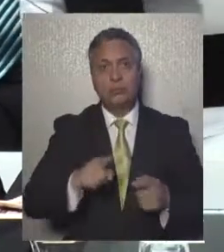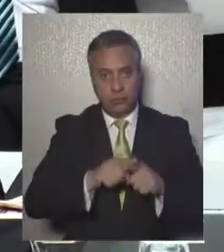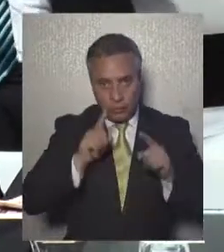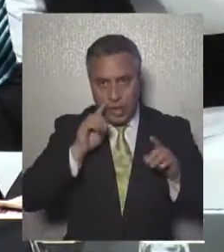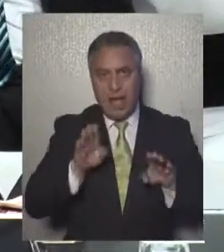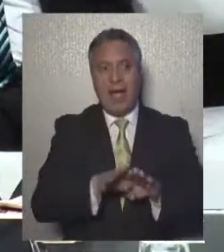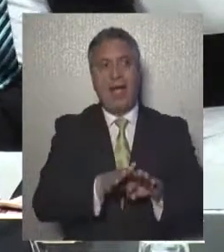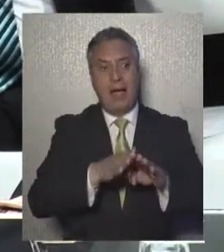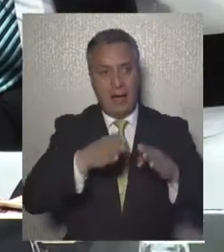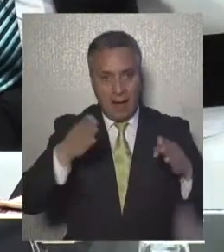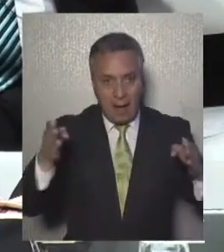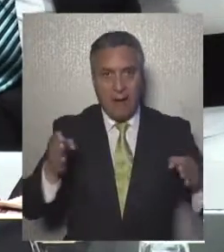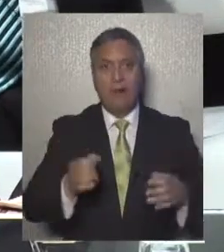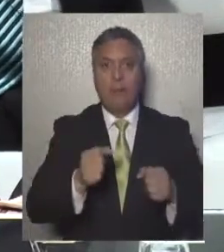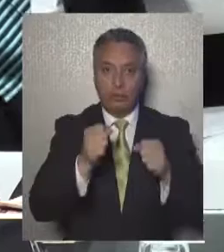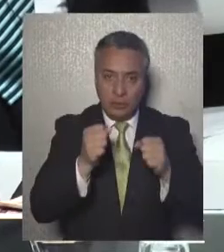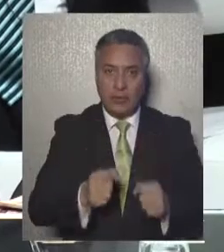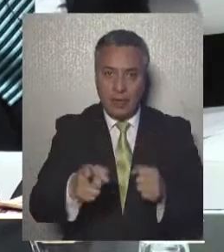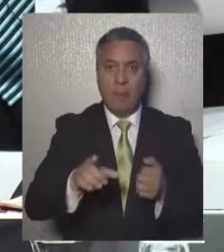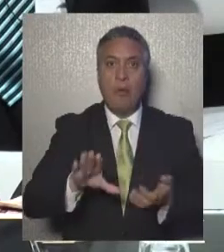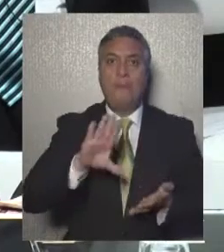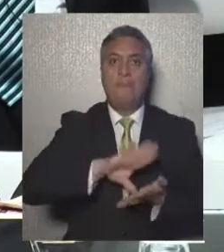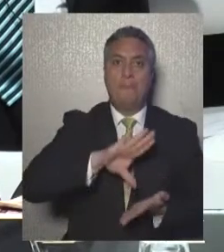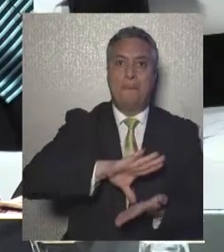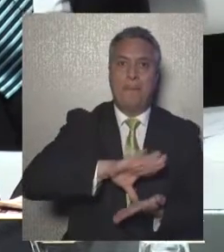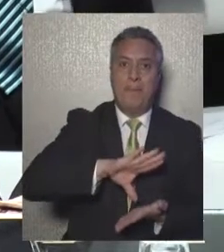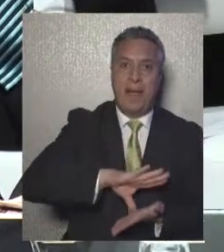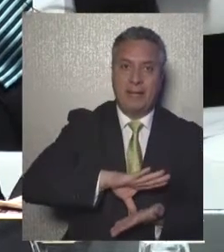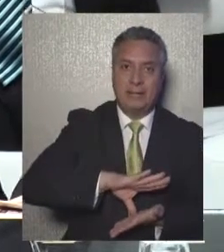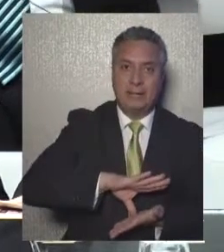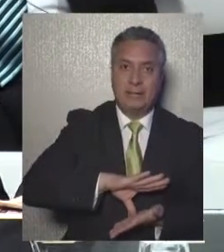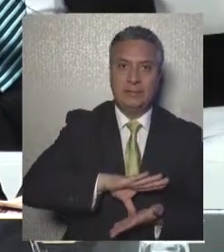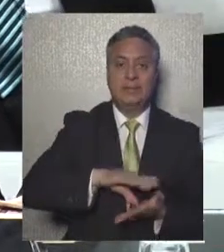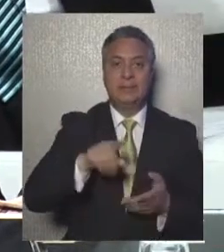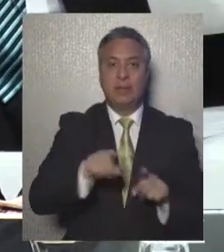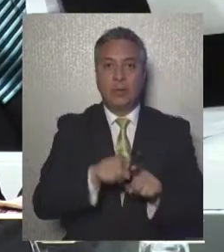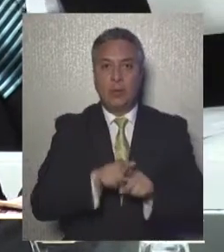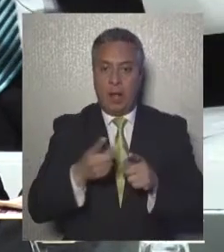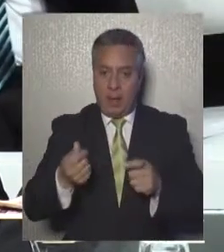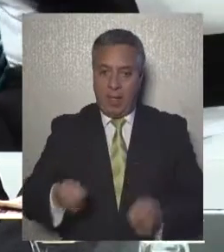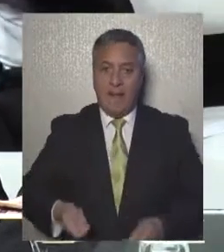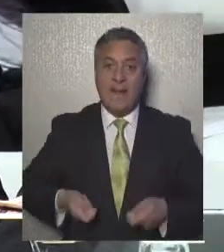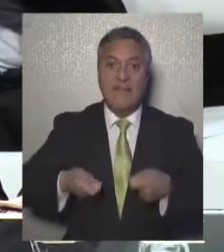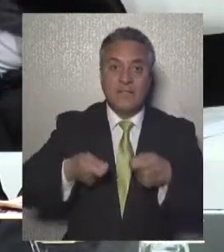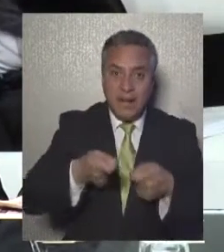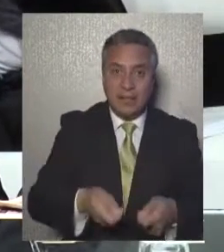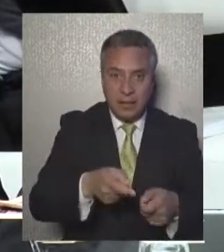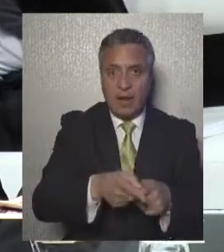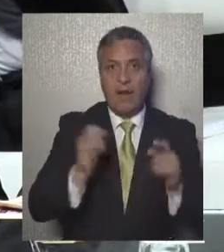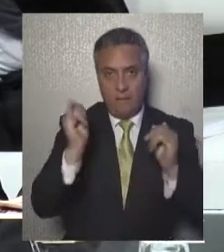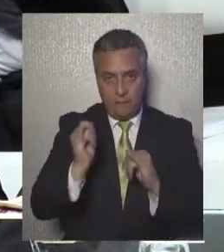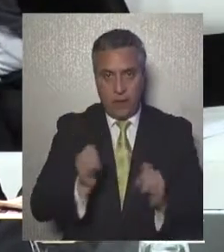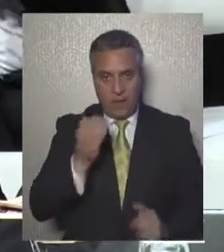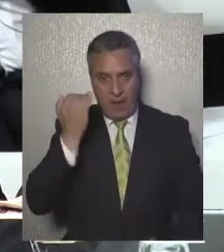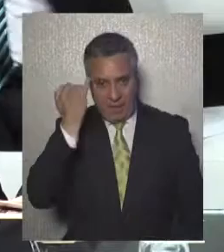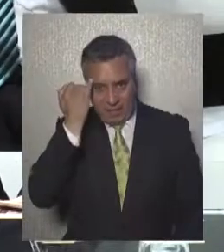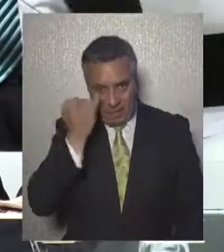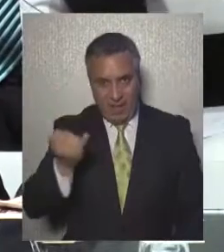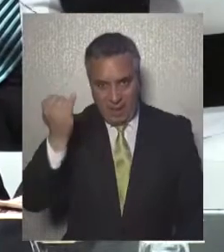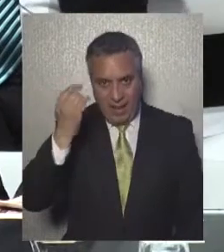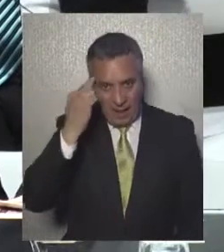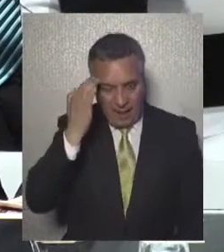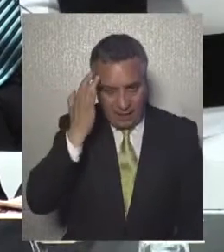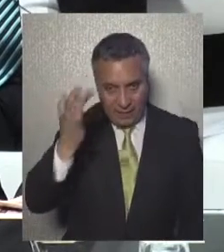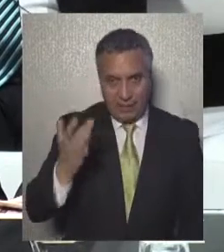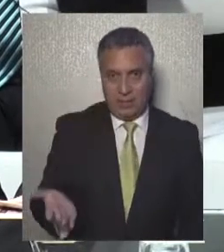una posibilidad como país de invertir en forma inteligente en